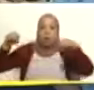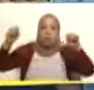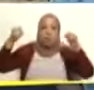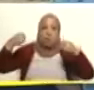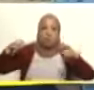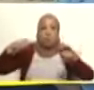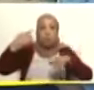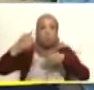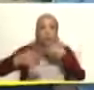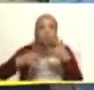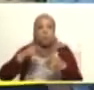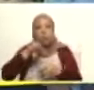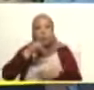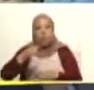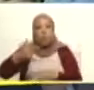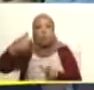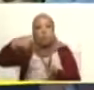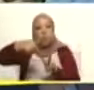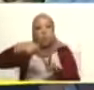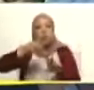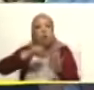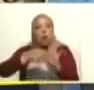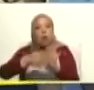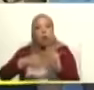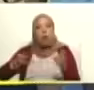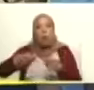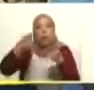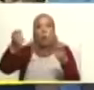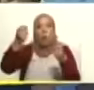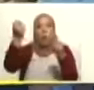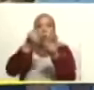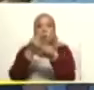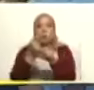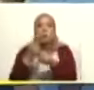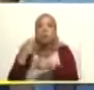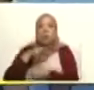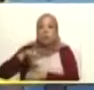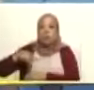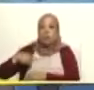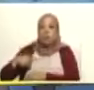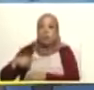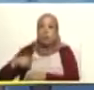Génesis, nuestra vocera jefa del comando de campaña, también se vino con nosotros